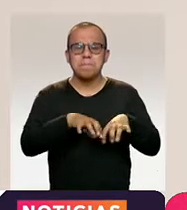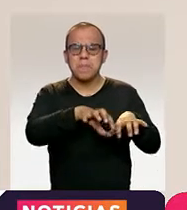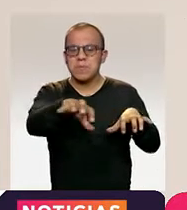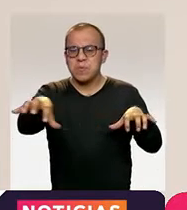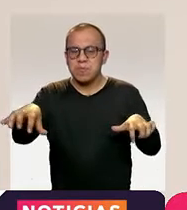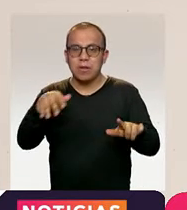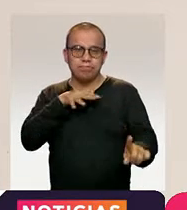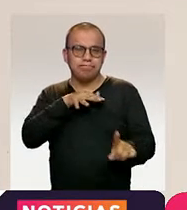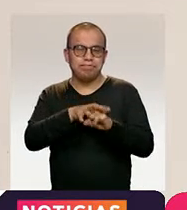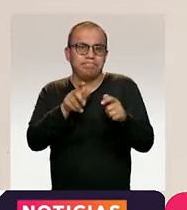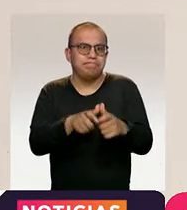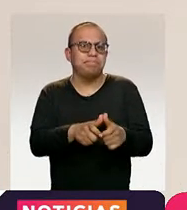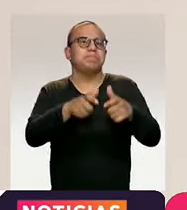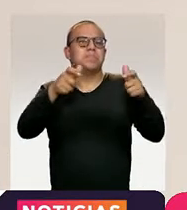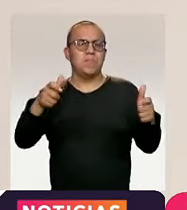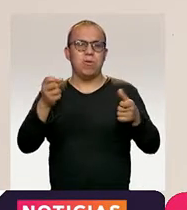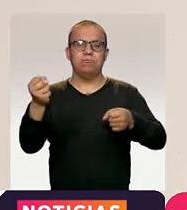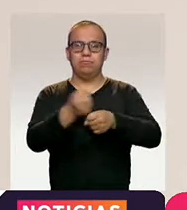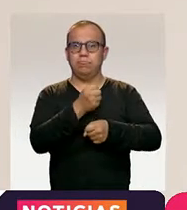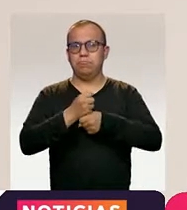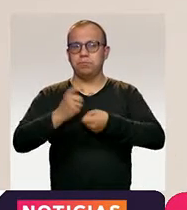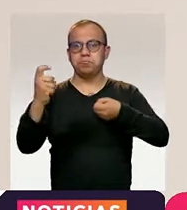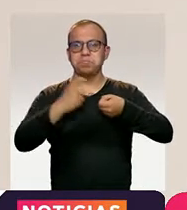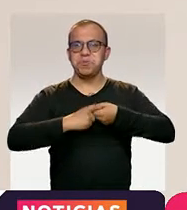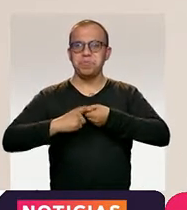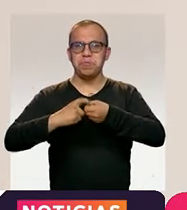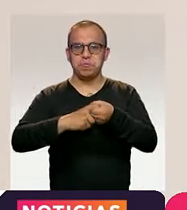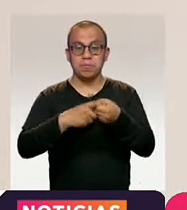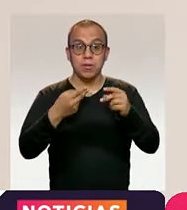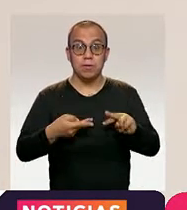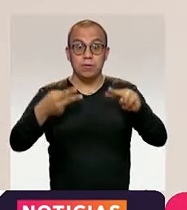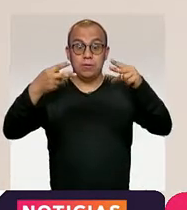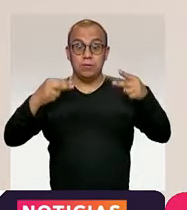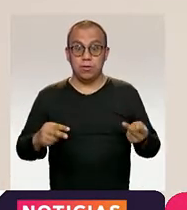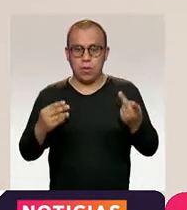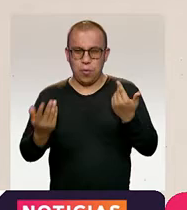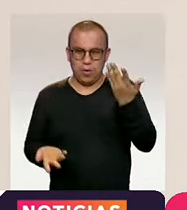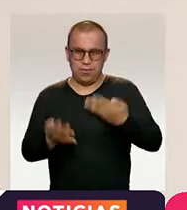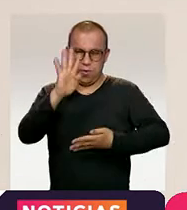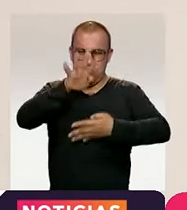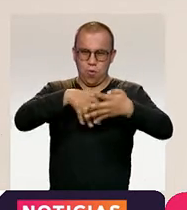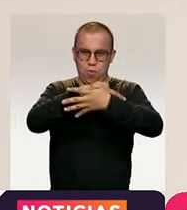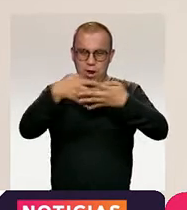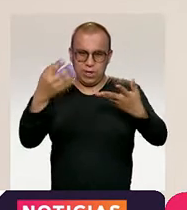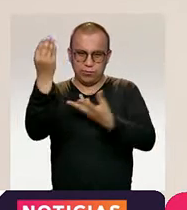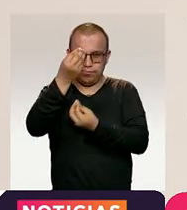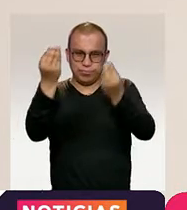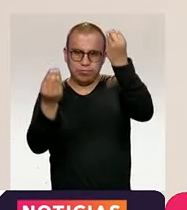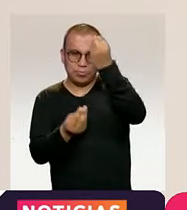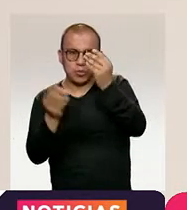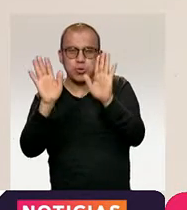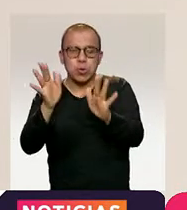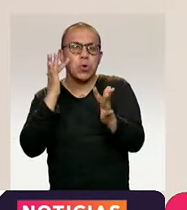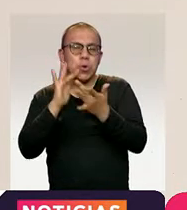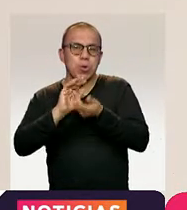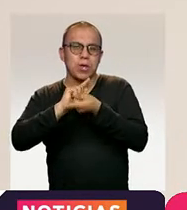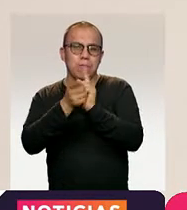que más genera trabajo y que al verse alterados los turnos necesariamente se